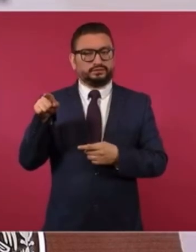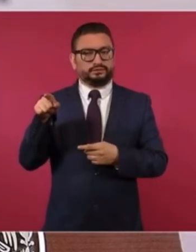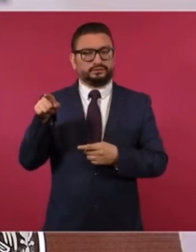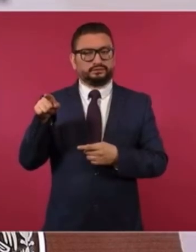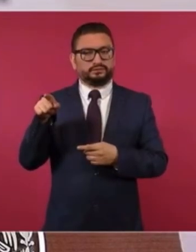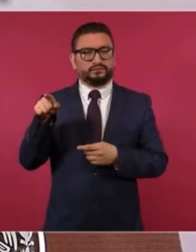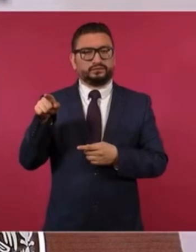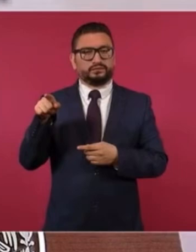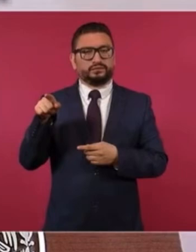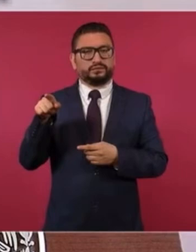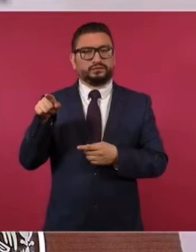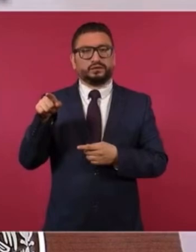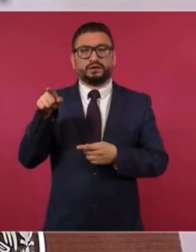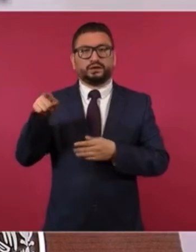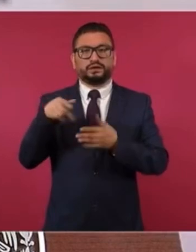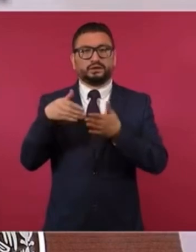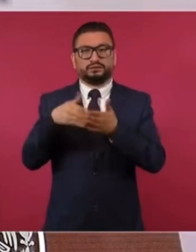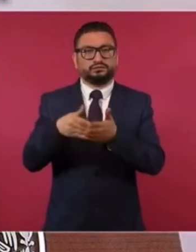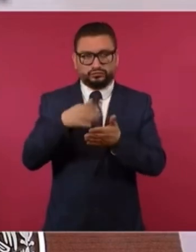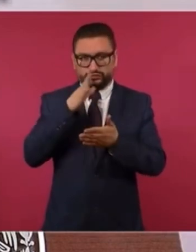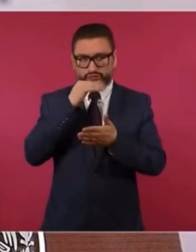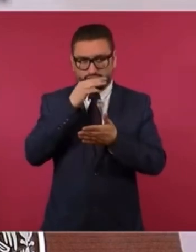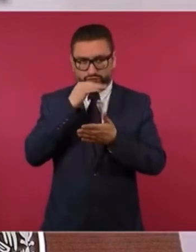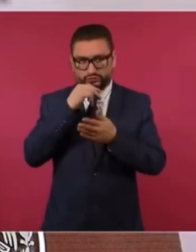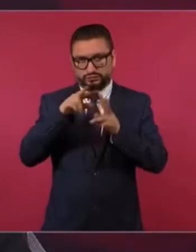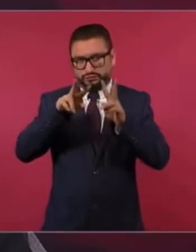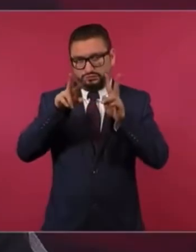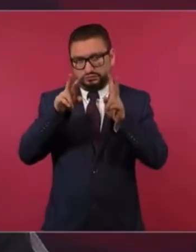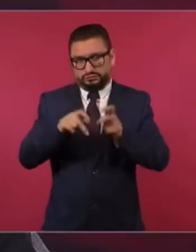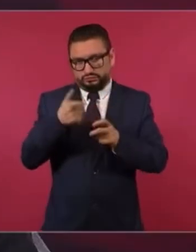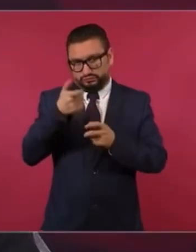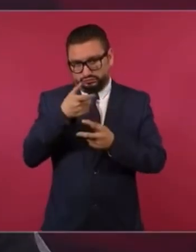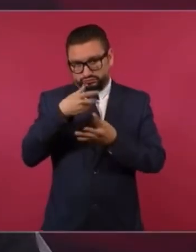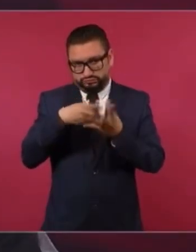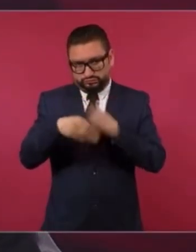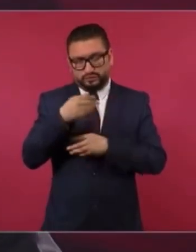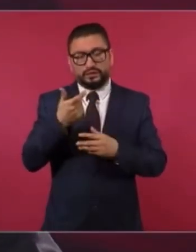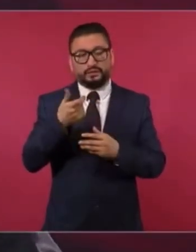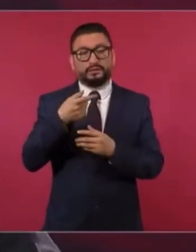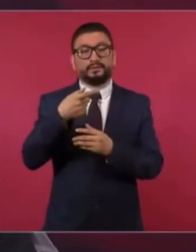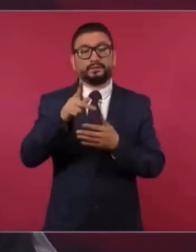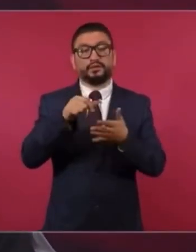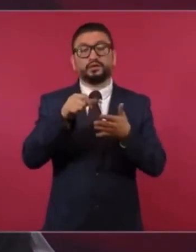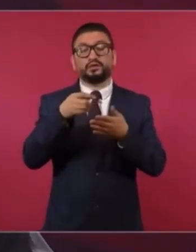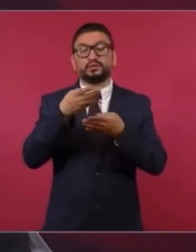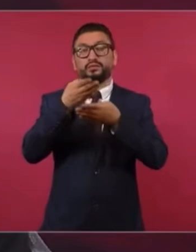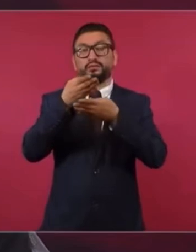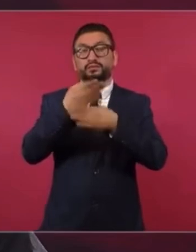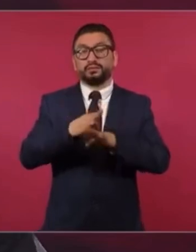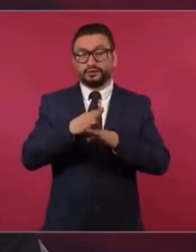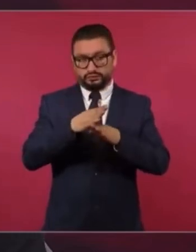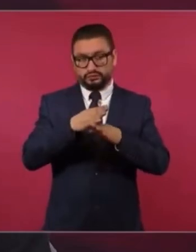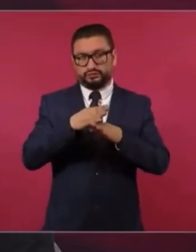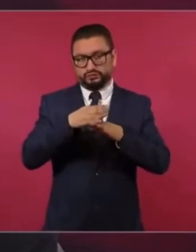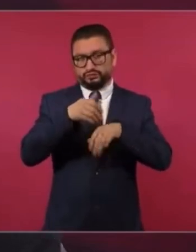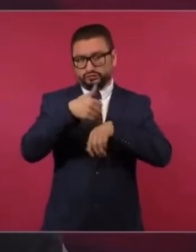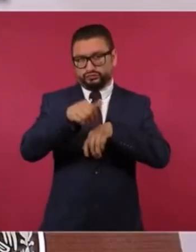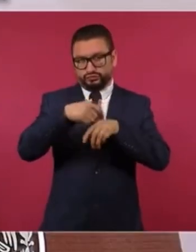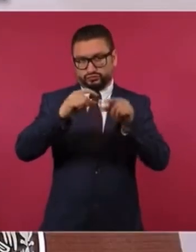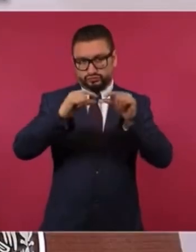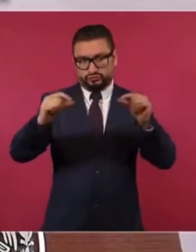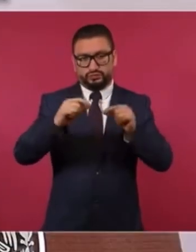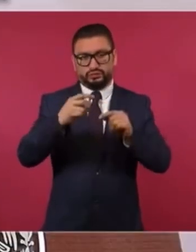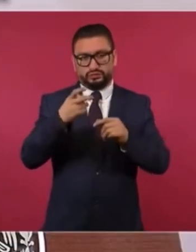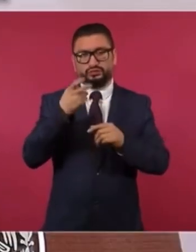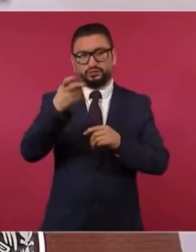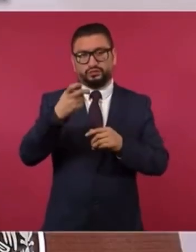se le debe impedir actuar en el sistema financiero. Y las cuentas, los bancos, por instrucción